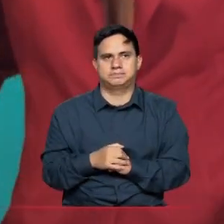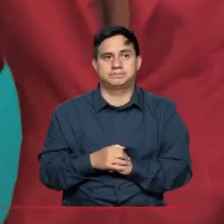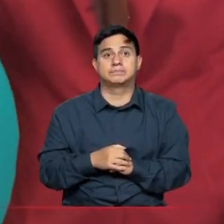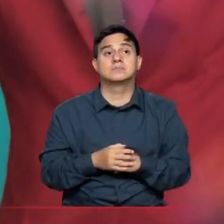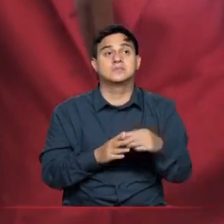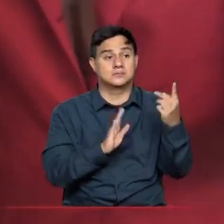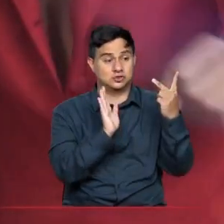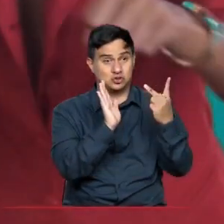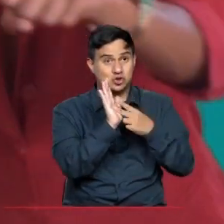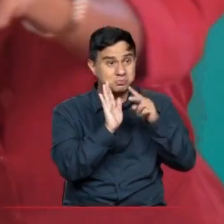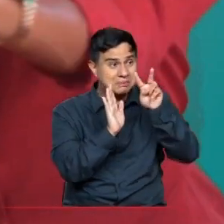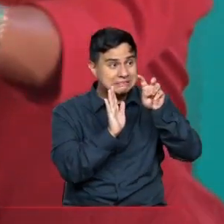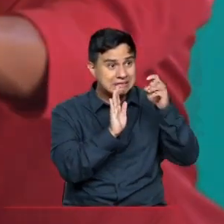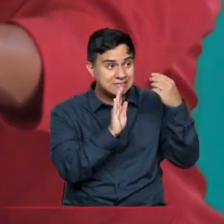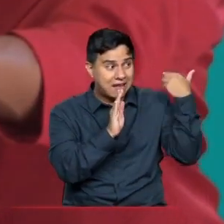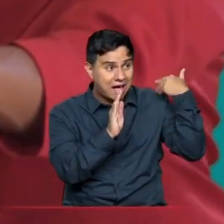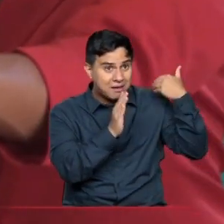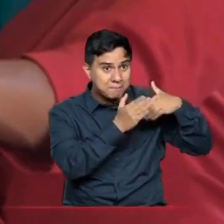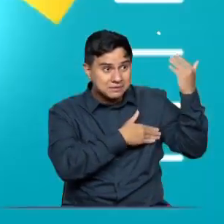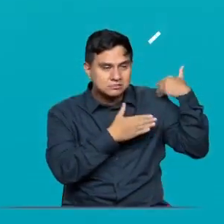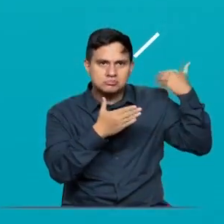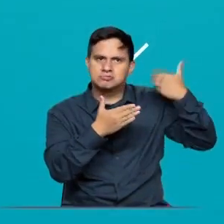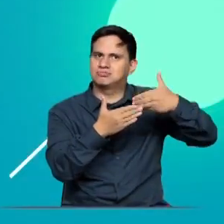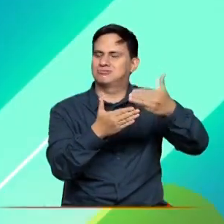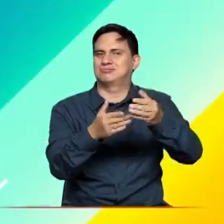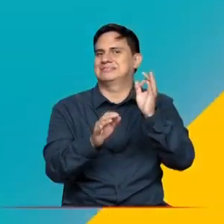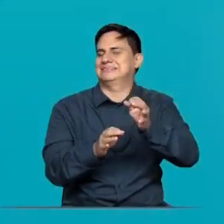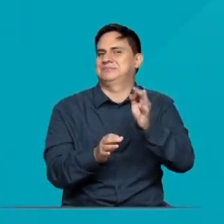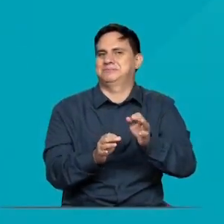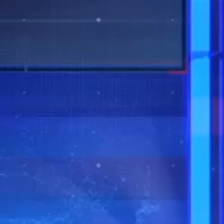2007 alegra las tardes a través del canal regional.